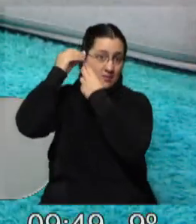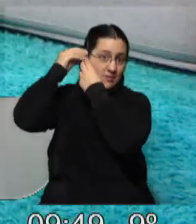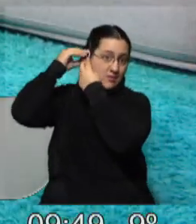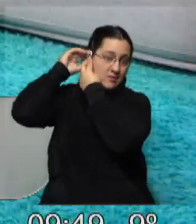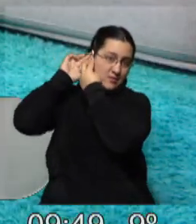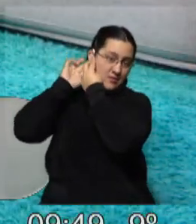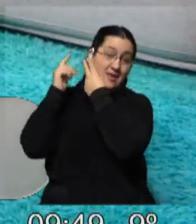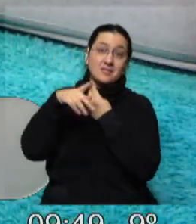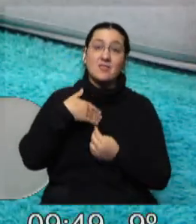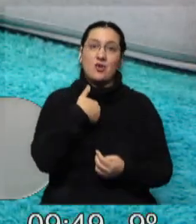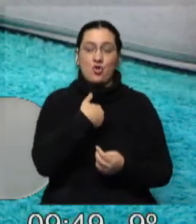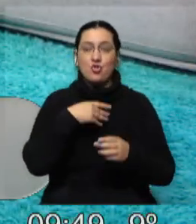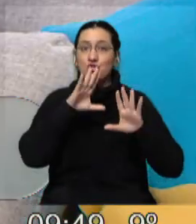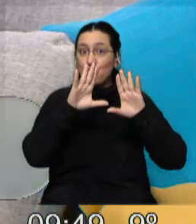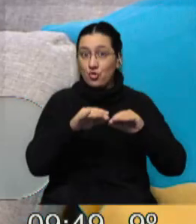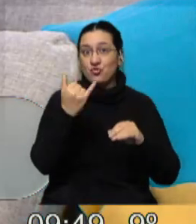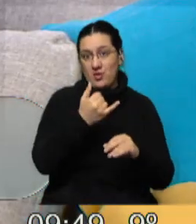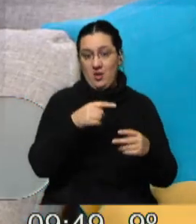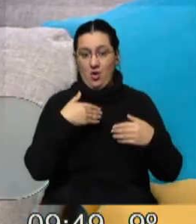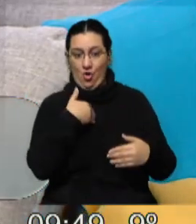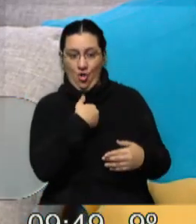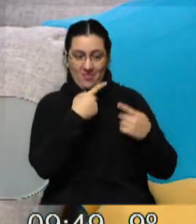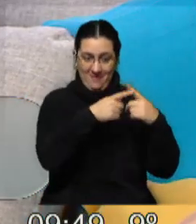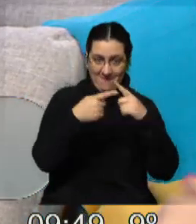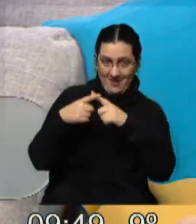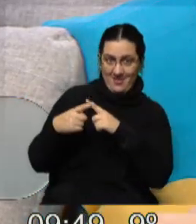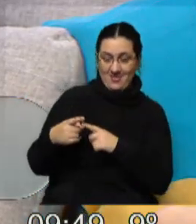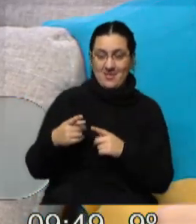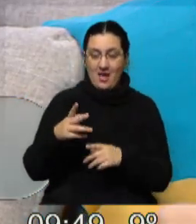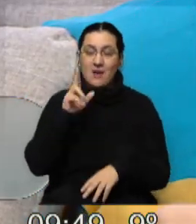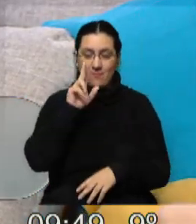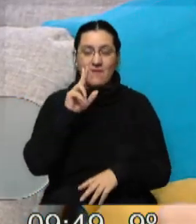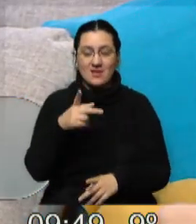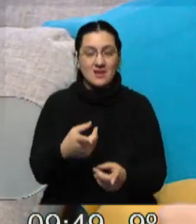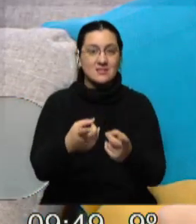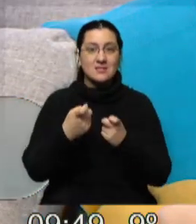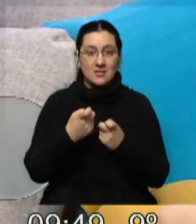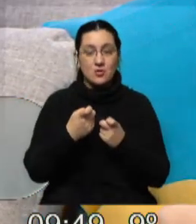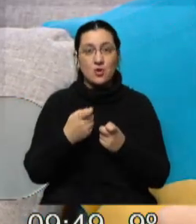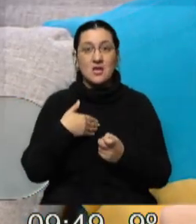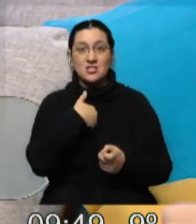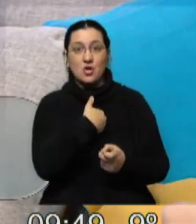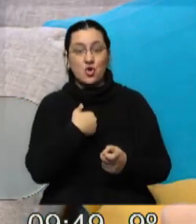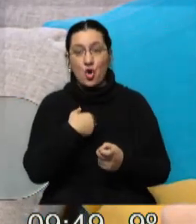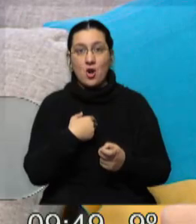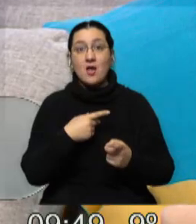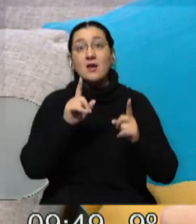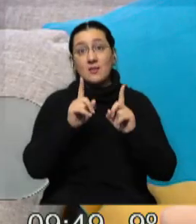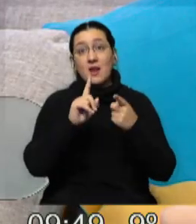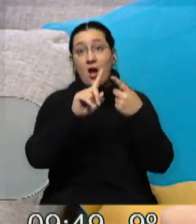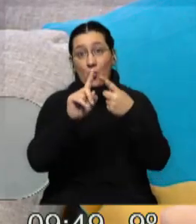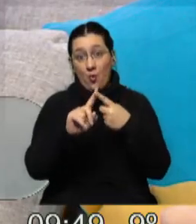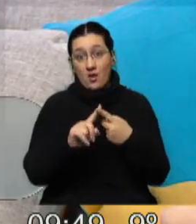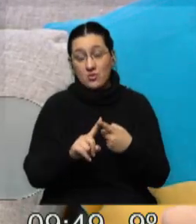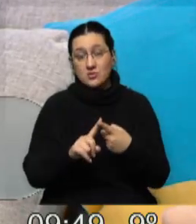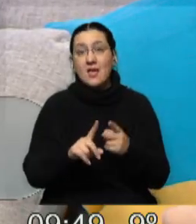Ese es el de los roles. Todos tienen roles, en realidad, porque ahora vamos a ver que es necesario marcar papeles claros o a veces puede haber lo que se